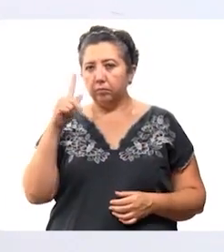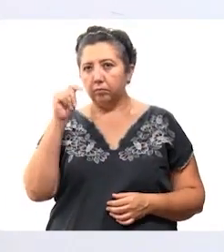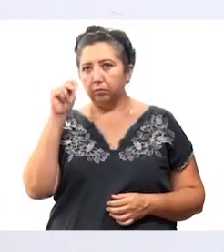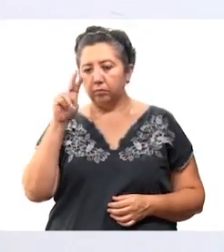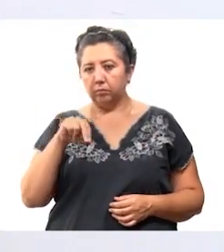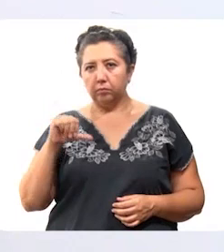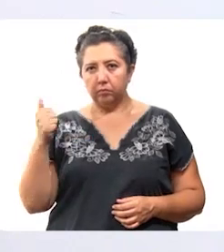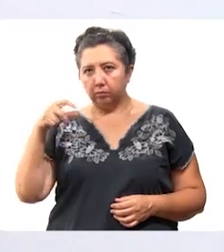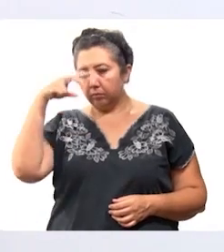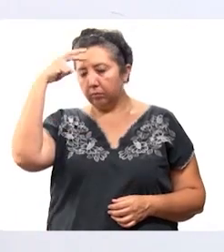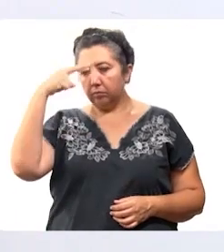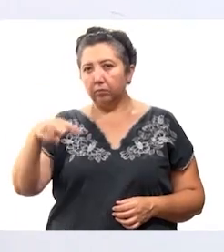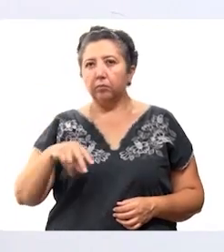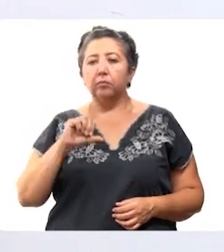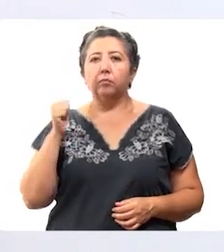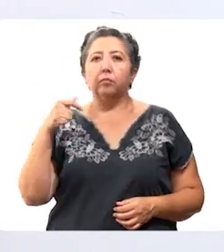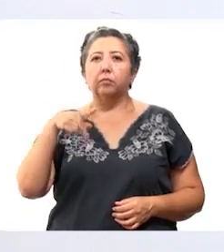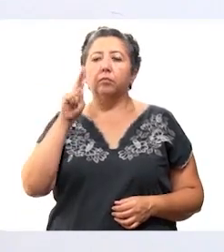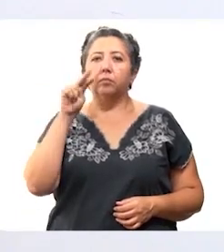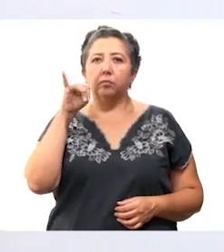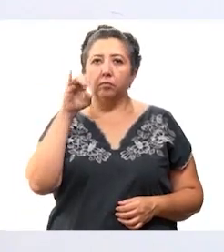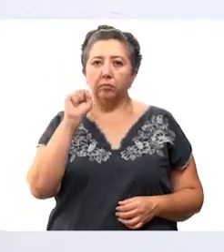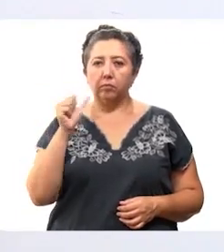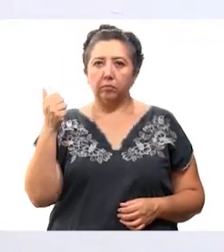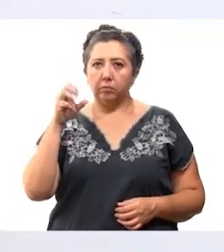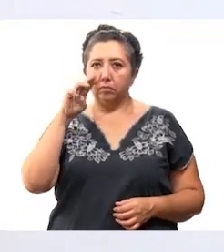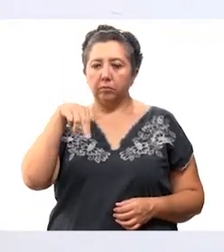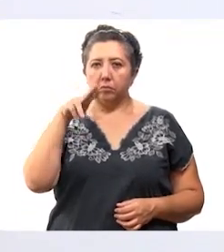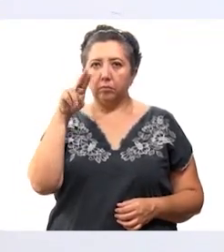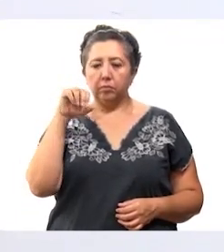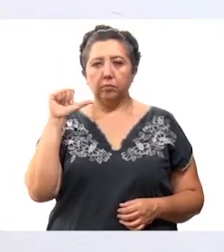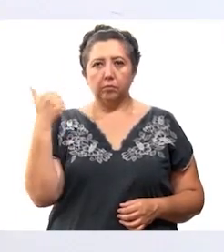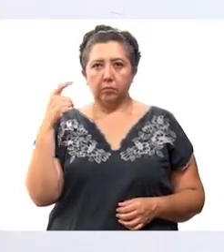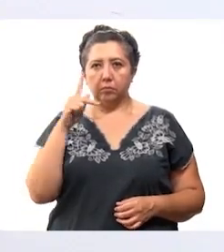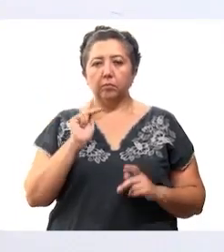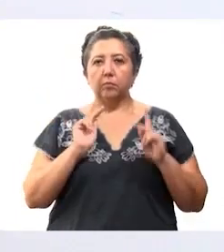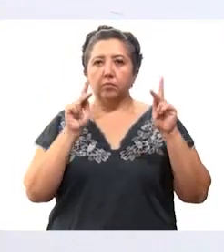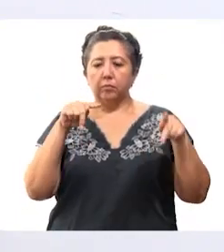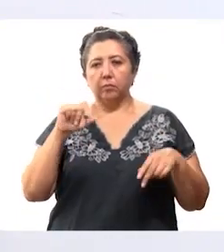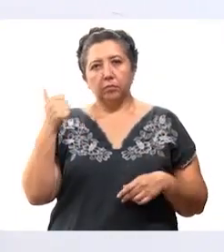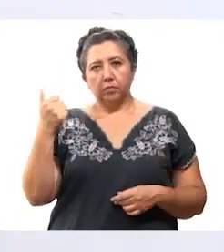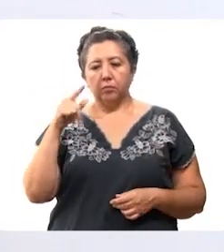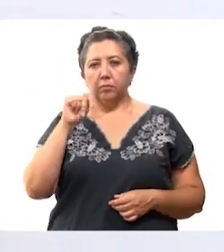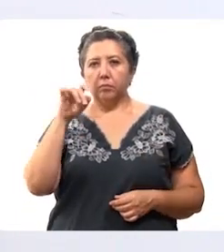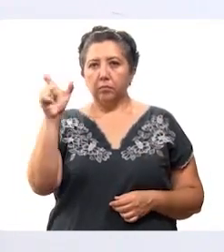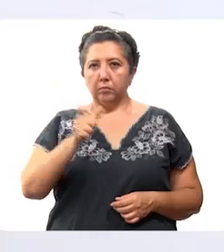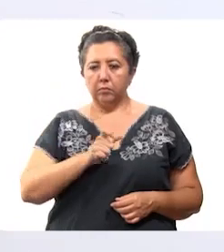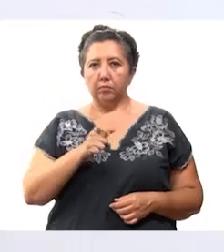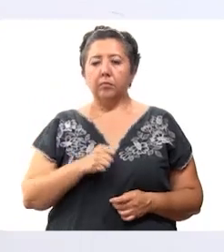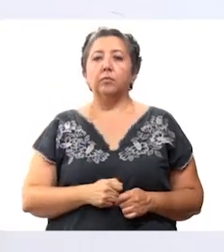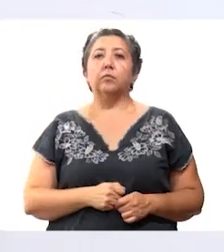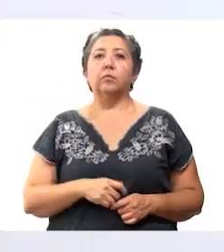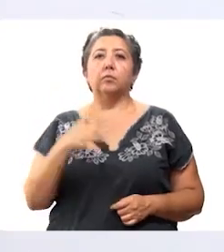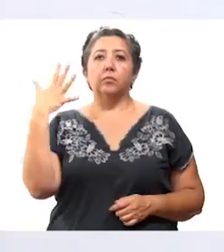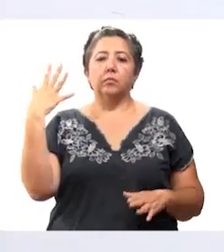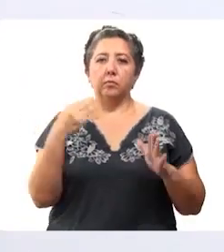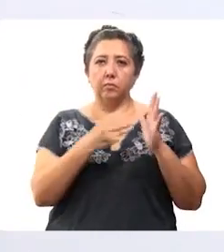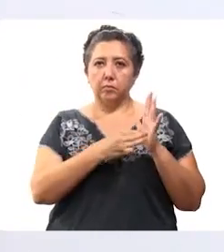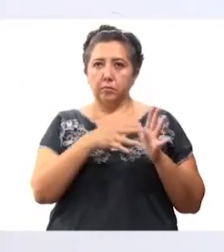Celestún, 1 en la Ciudad de México, 1 en Canacín, 1 en Muna, 1 en Progreso y 1 en Tecash. En total,